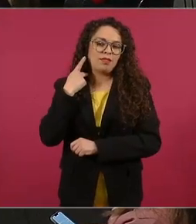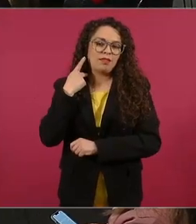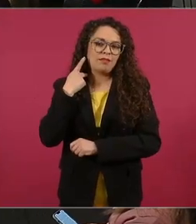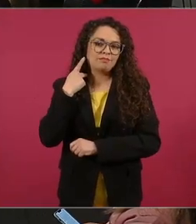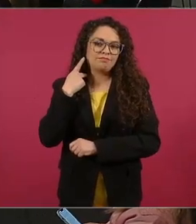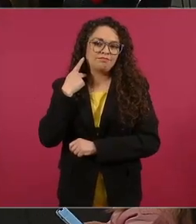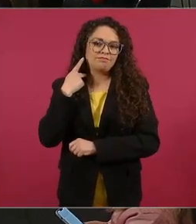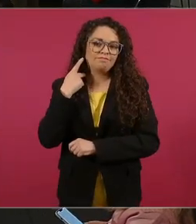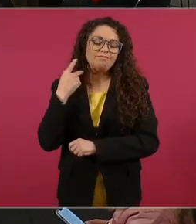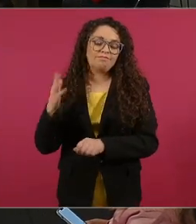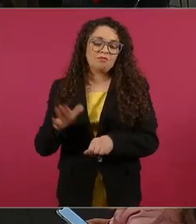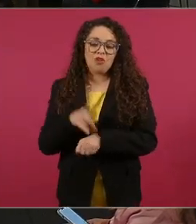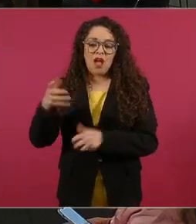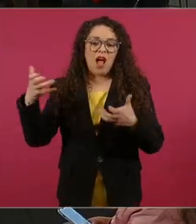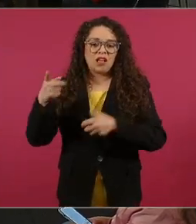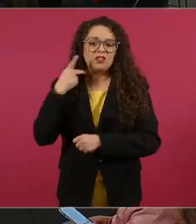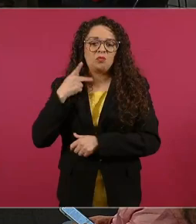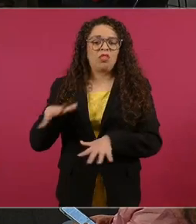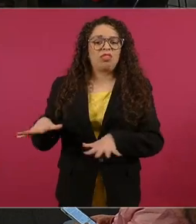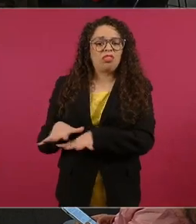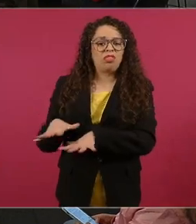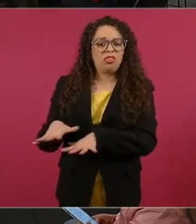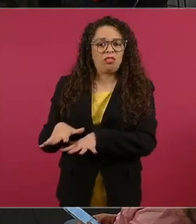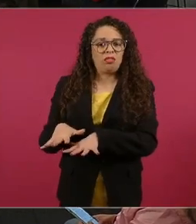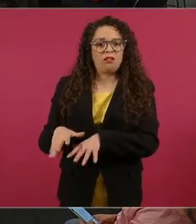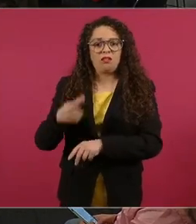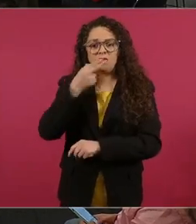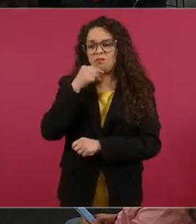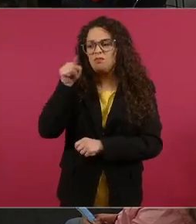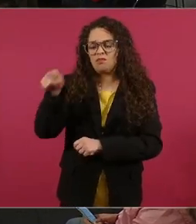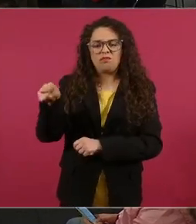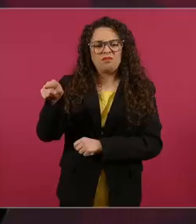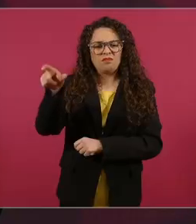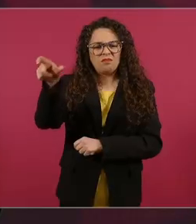Este señor Álvarez y Casa,